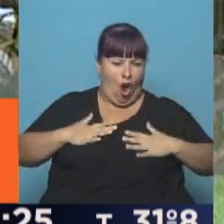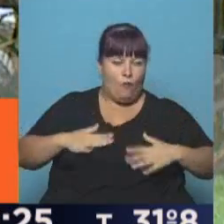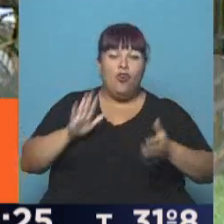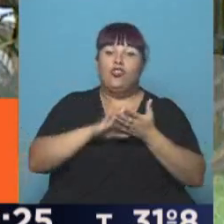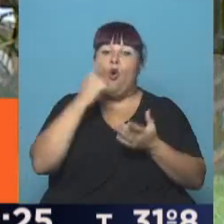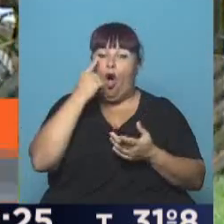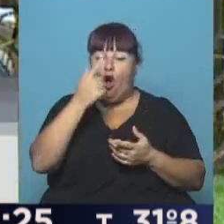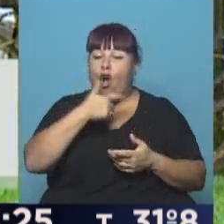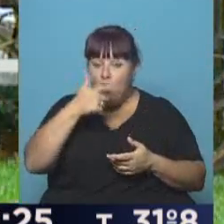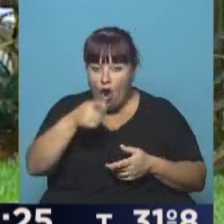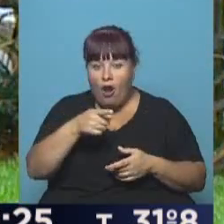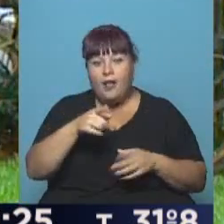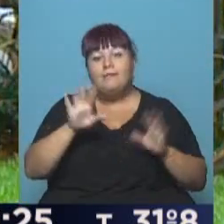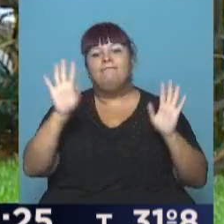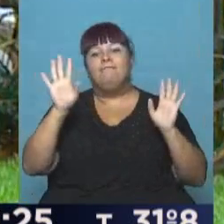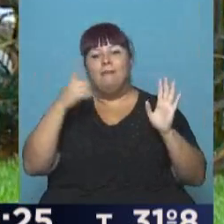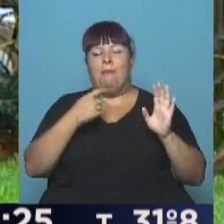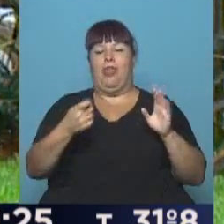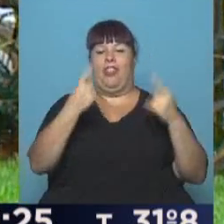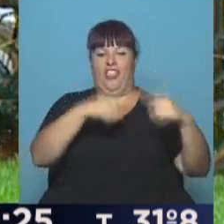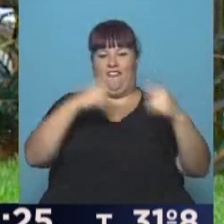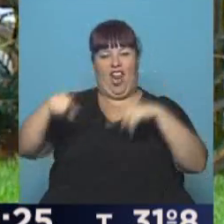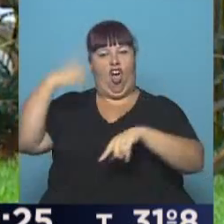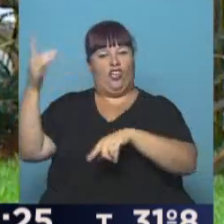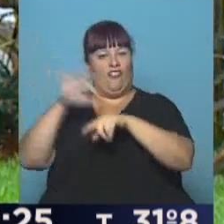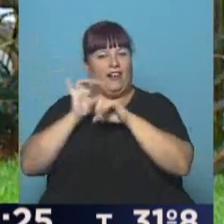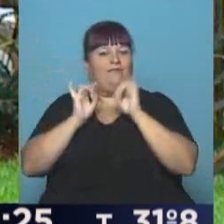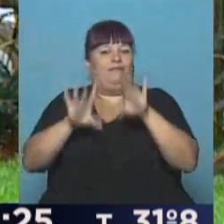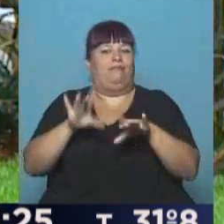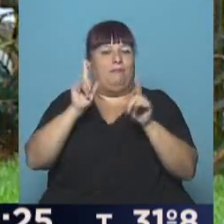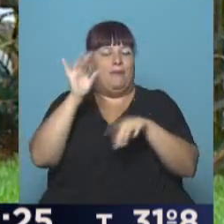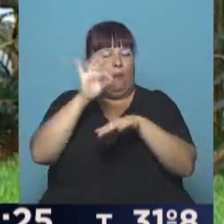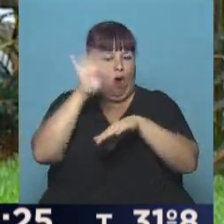los ojos colorados es lo que por ahí lo diferencia de las otras patologías transmitidas por el mismo mosquito